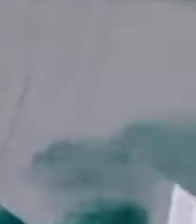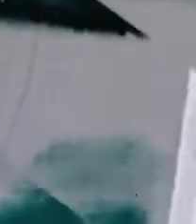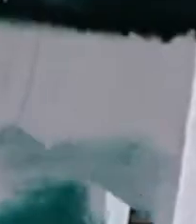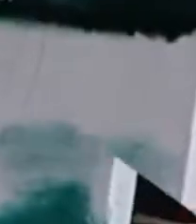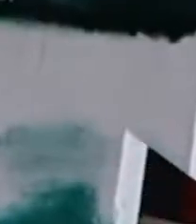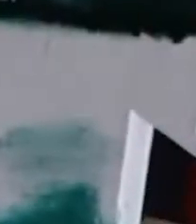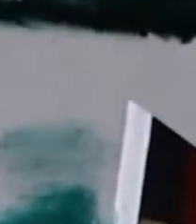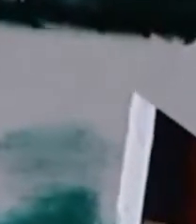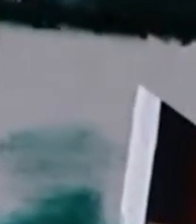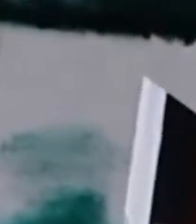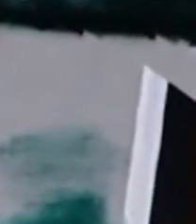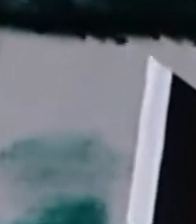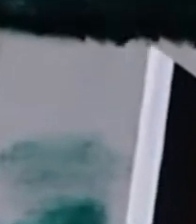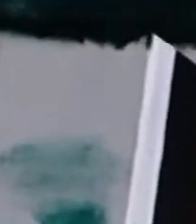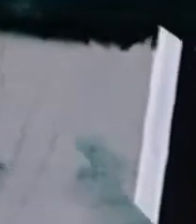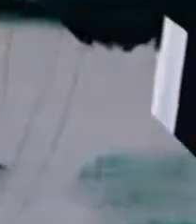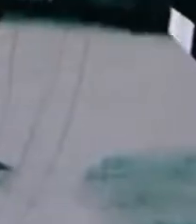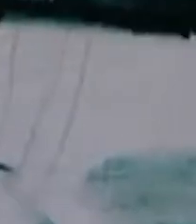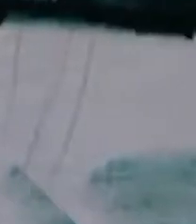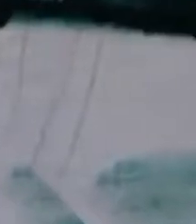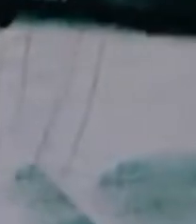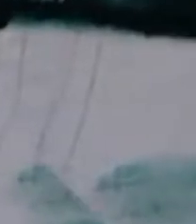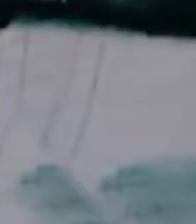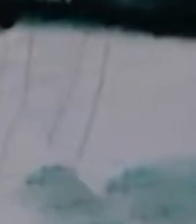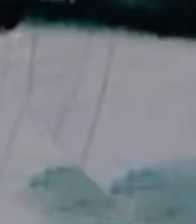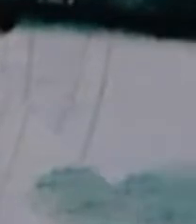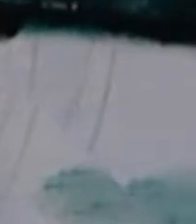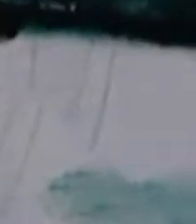La magia del color.